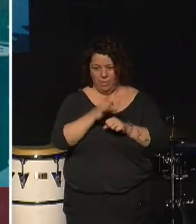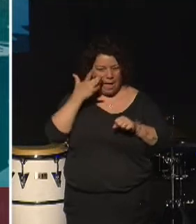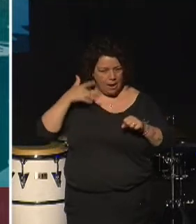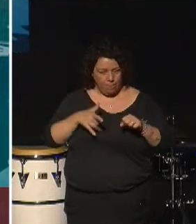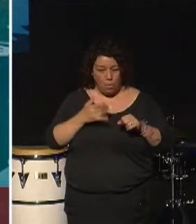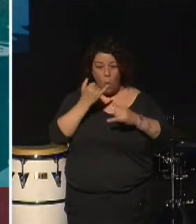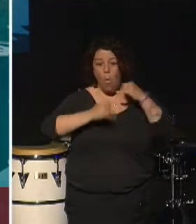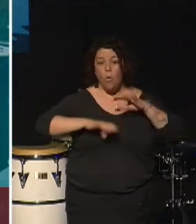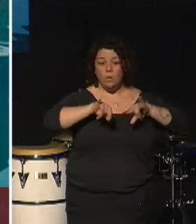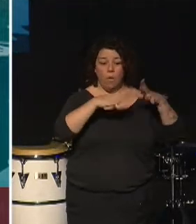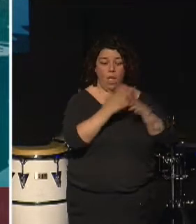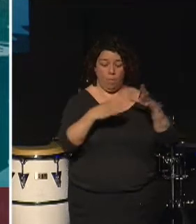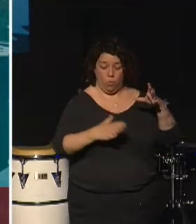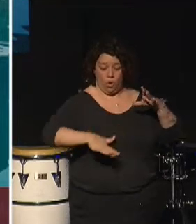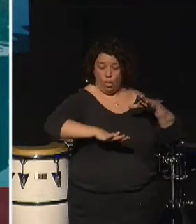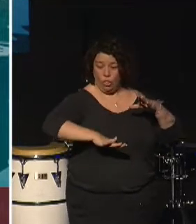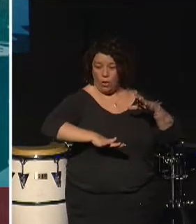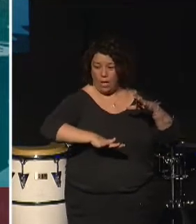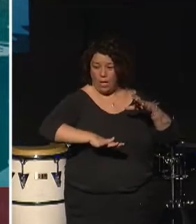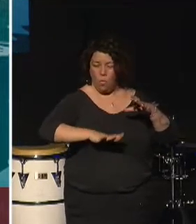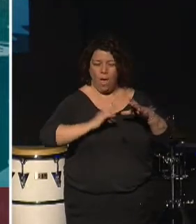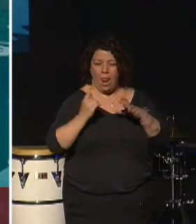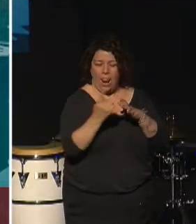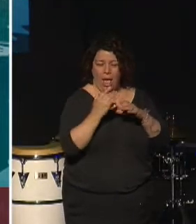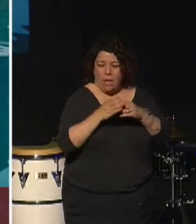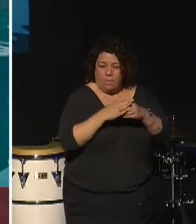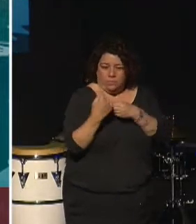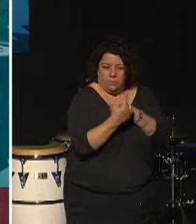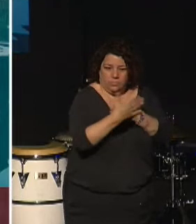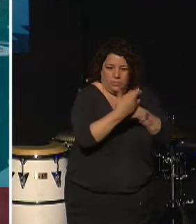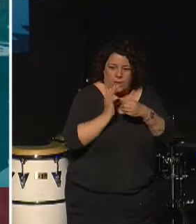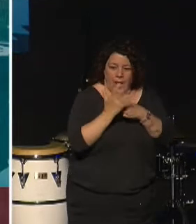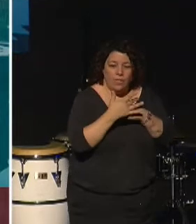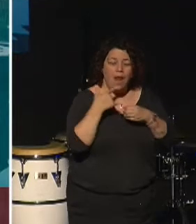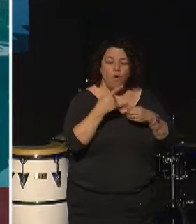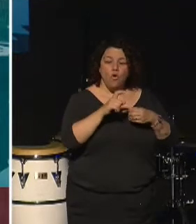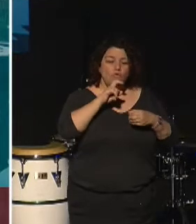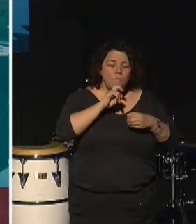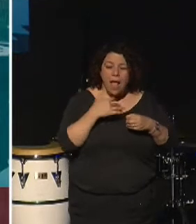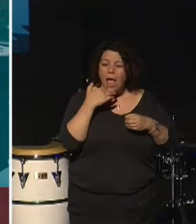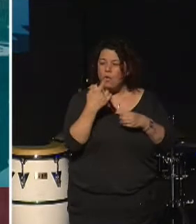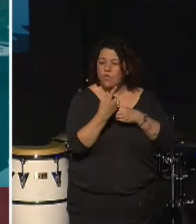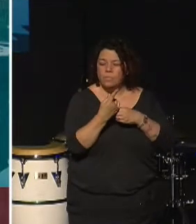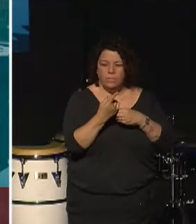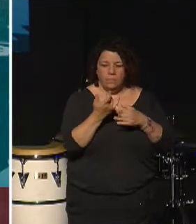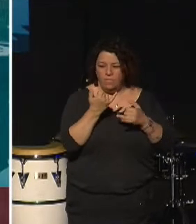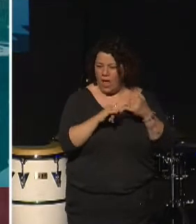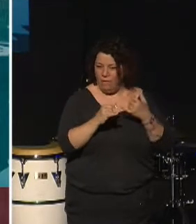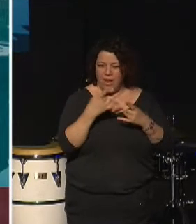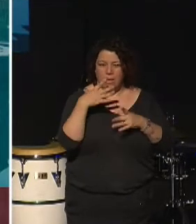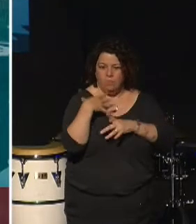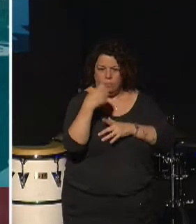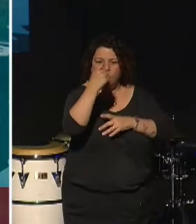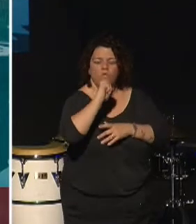del mundo, es un sitio que está muy aislado y si se complicaba algo, pues nos tenían que sacar de allí